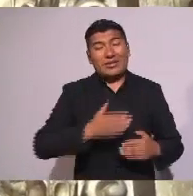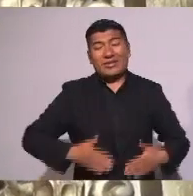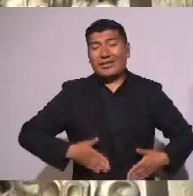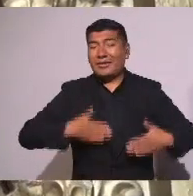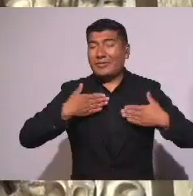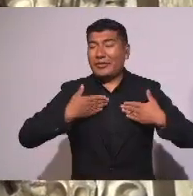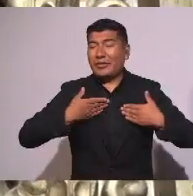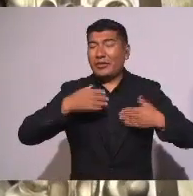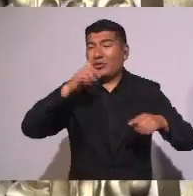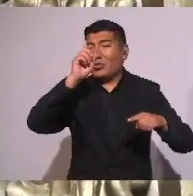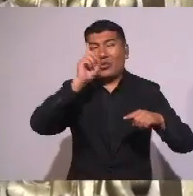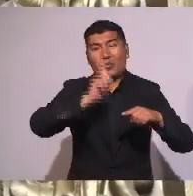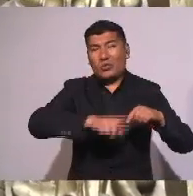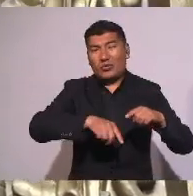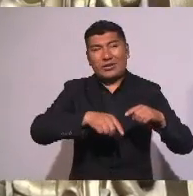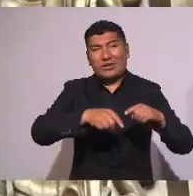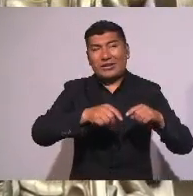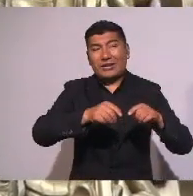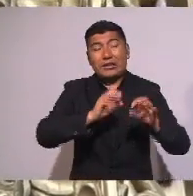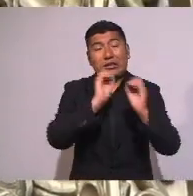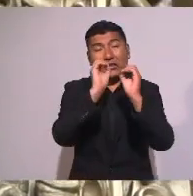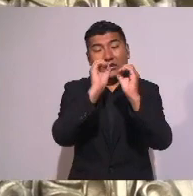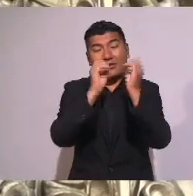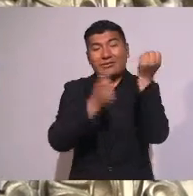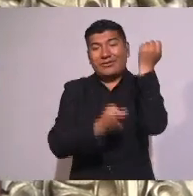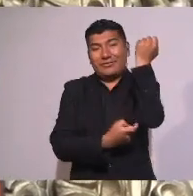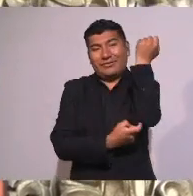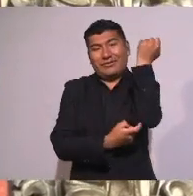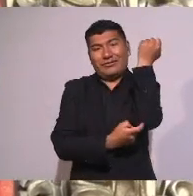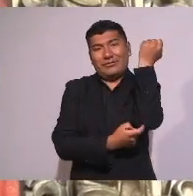puede estar sin tentaciones.